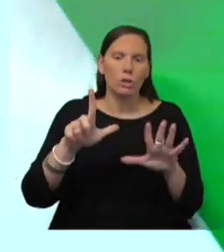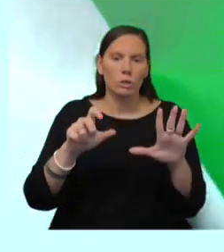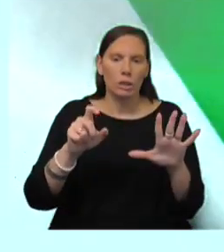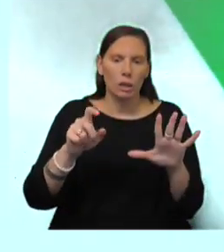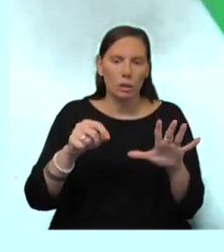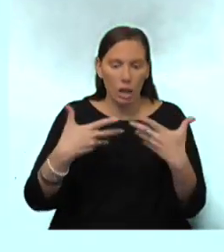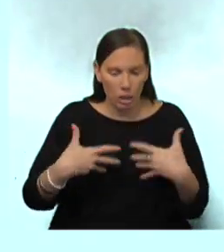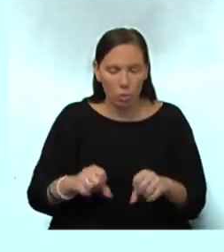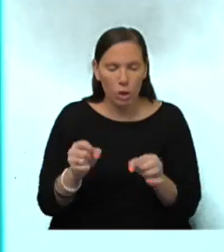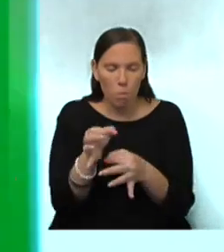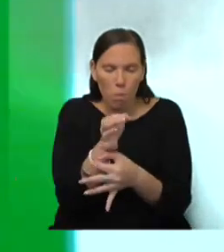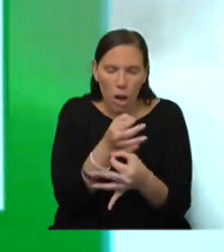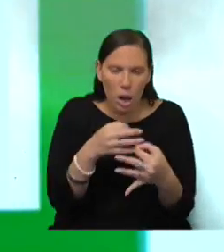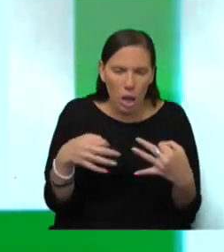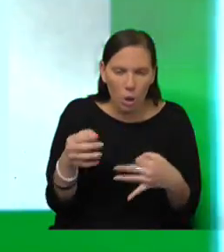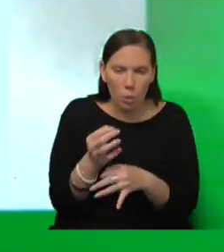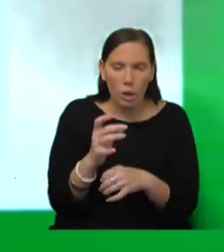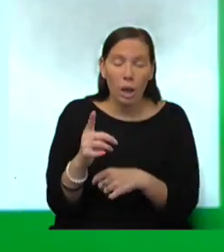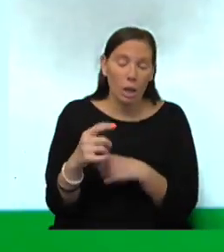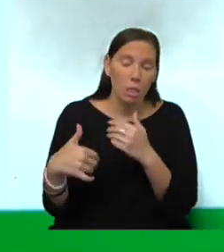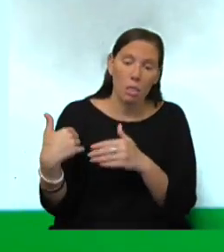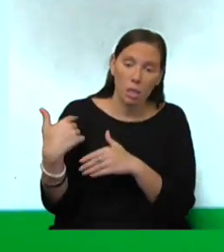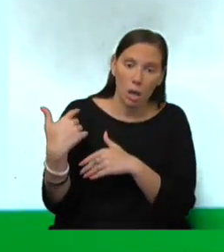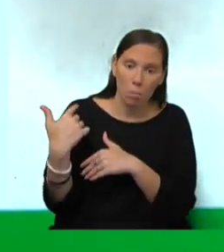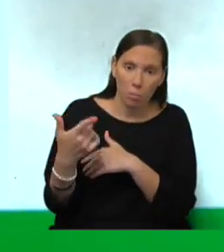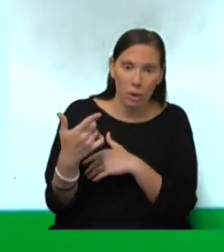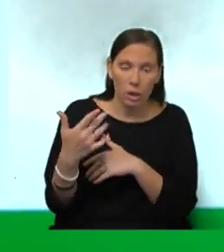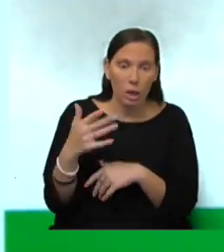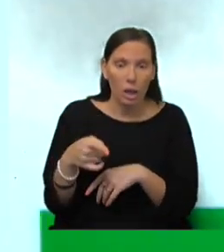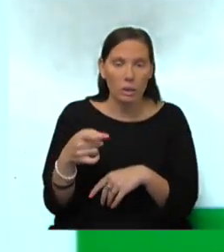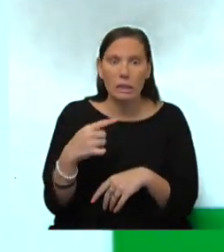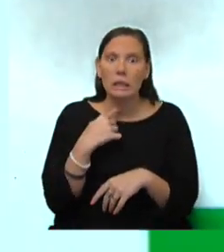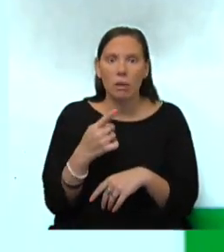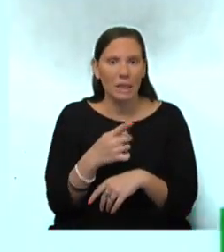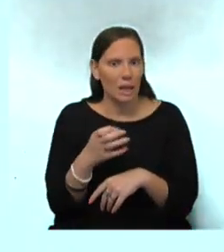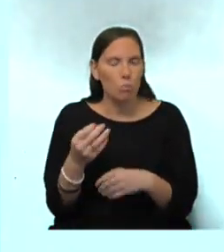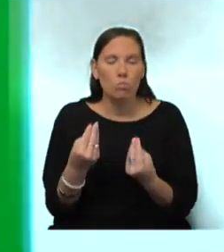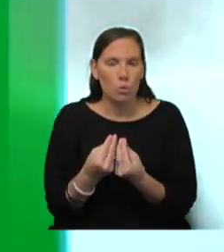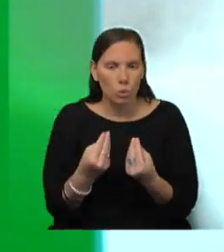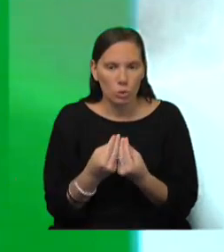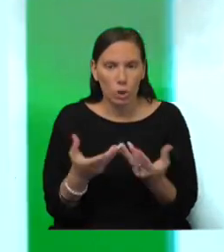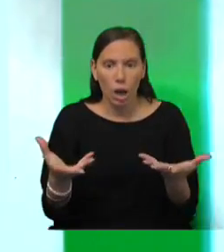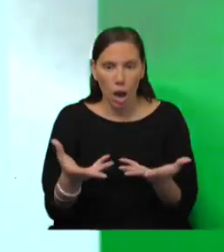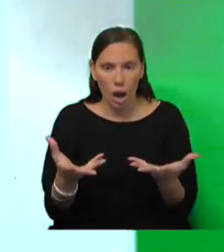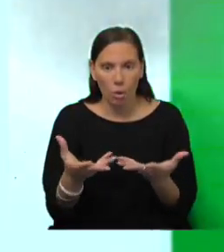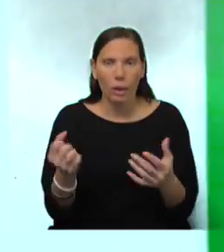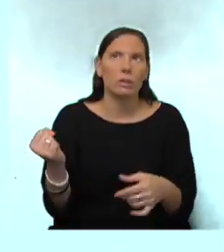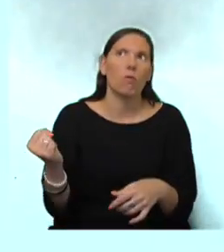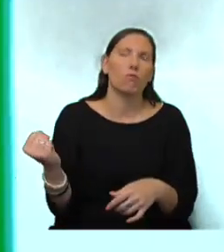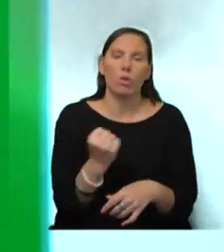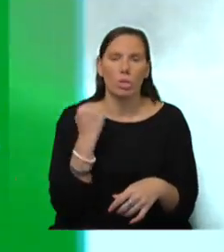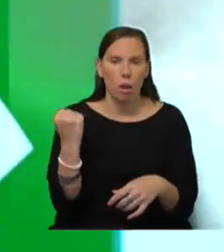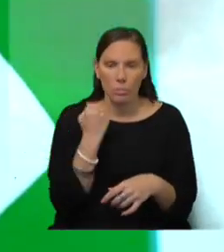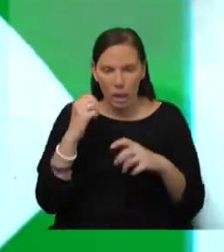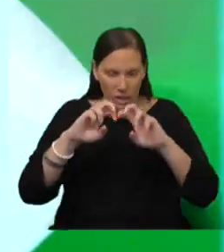una molécula que con el tiempo se comprobó se descubrió que era sumamente útil y al día de hoy es imprescindible para